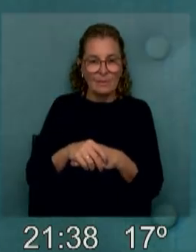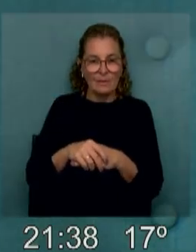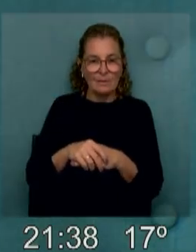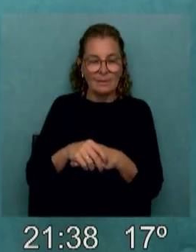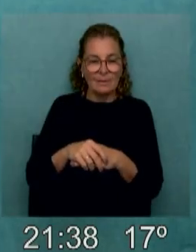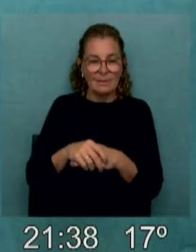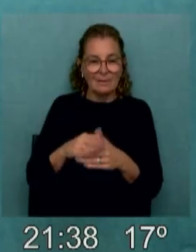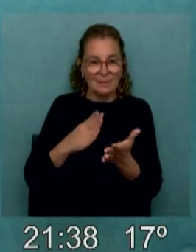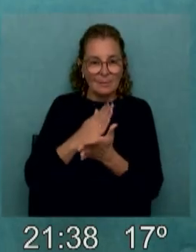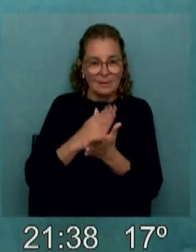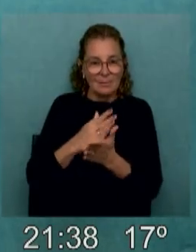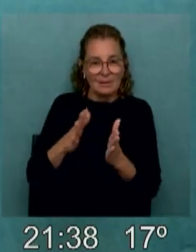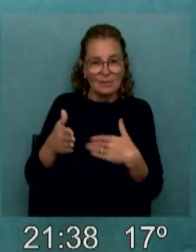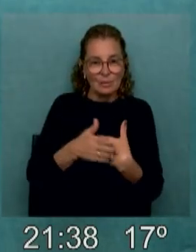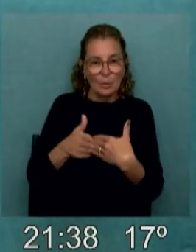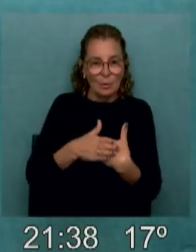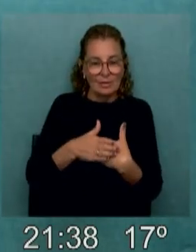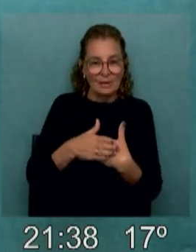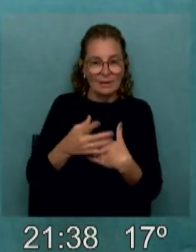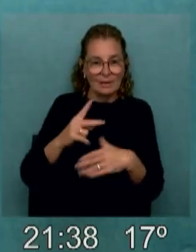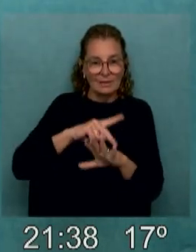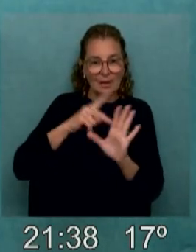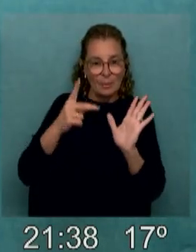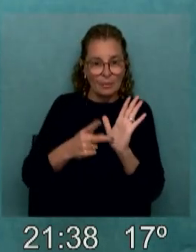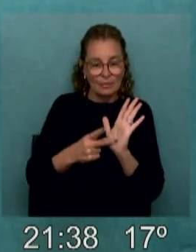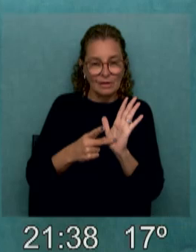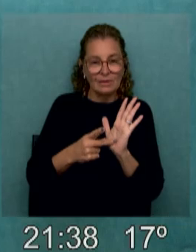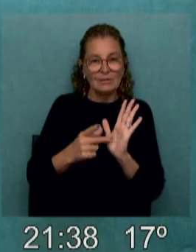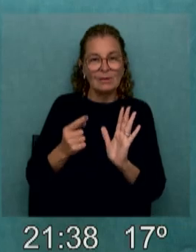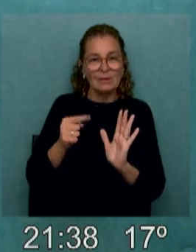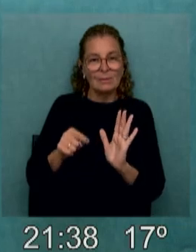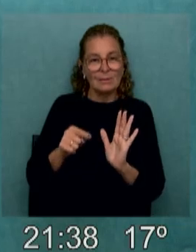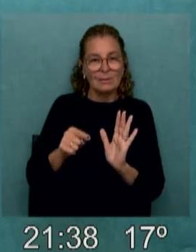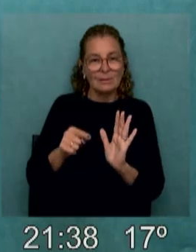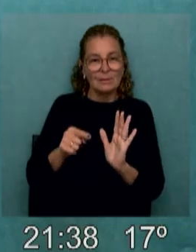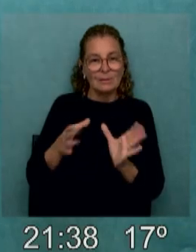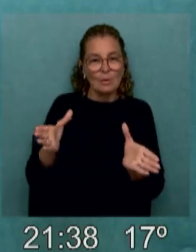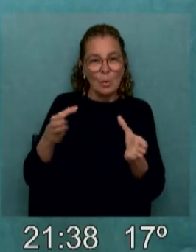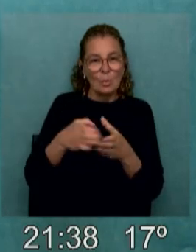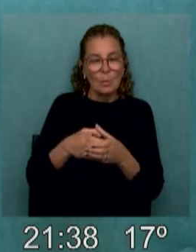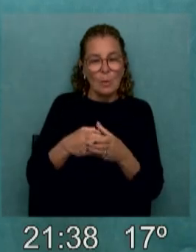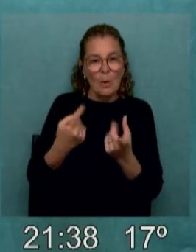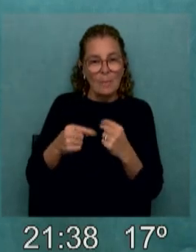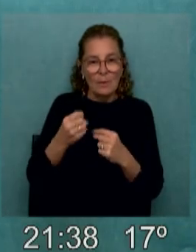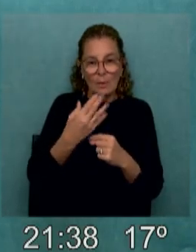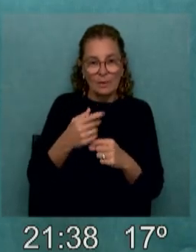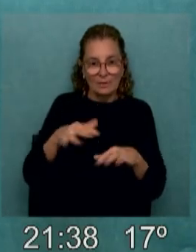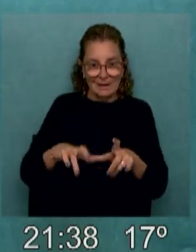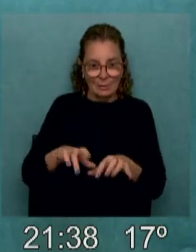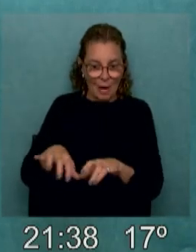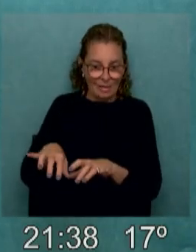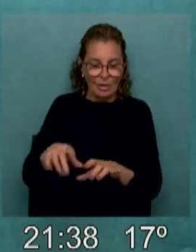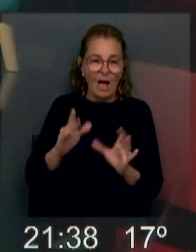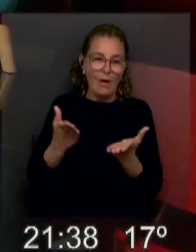estuvo alrededor de este proyecto orbitando, como tantos que hay. Esto es un colectivo. Pero bueno, está tocando y está